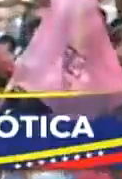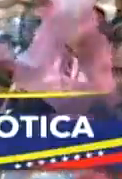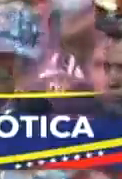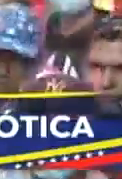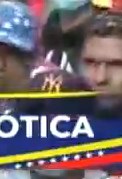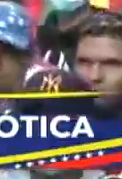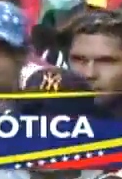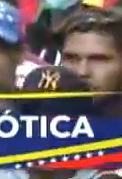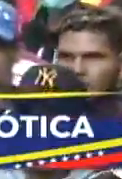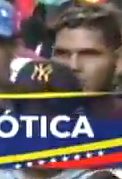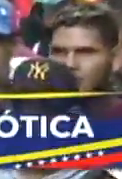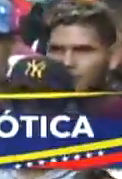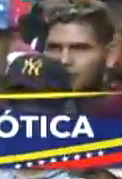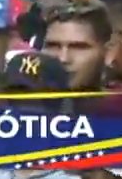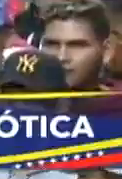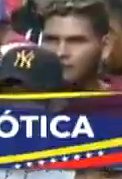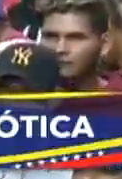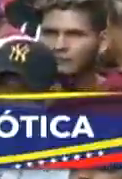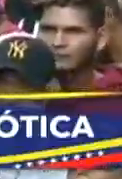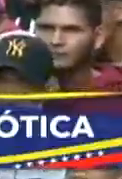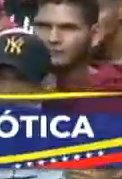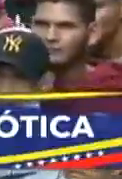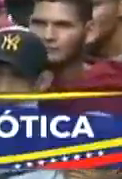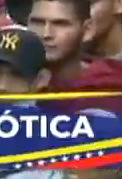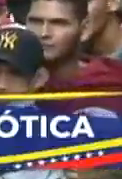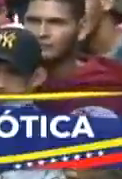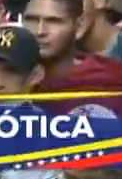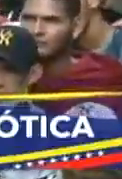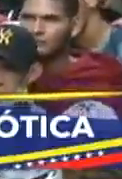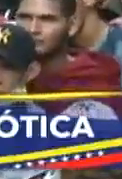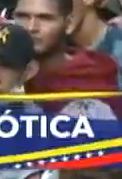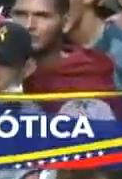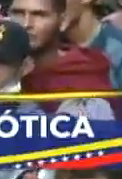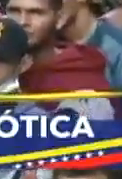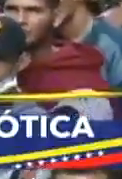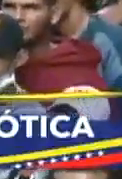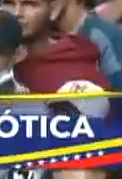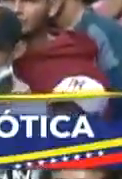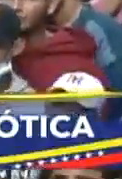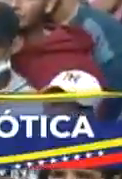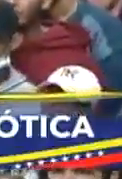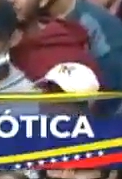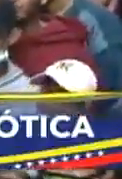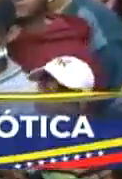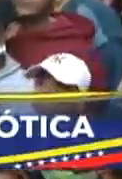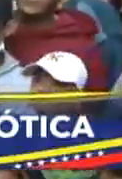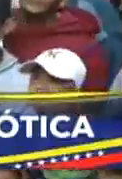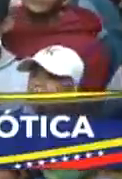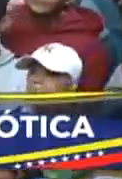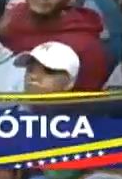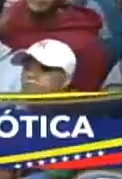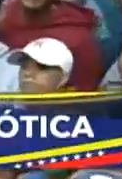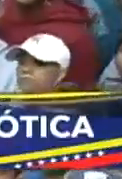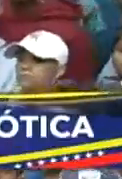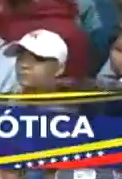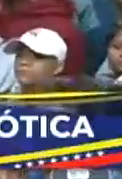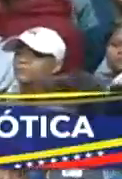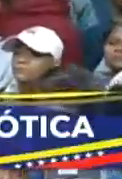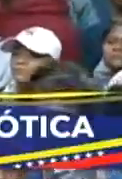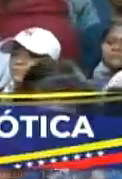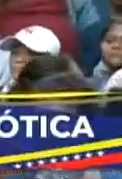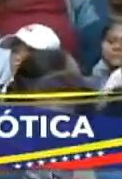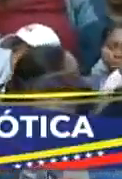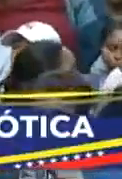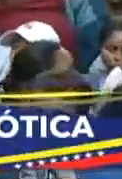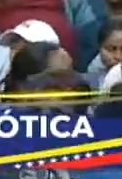potencia, una nueva era de crecimiento económico en la construcción del modelo de economía real, del el modelo de